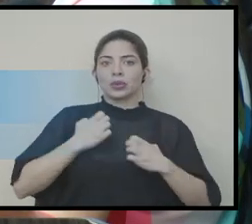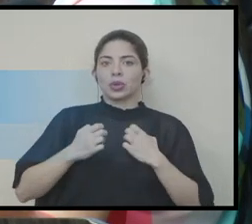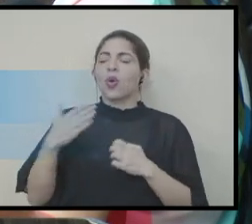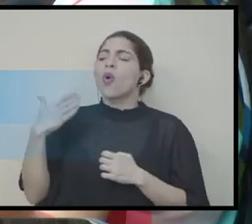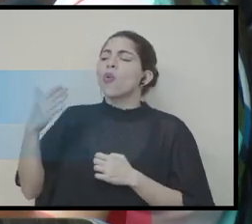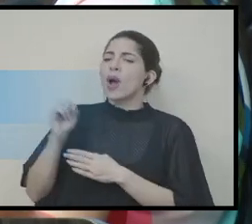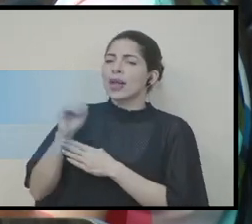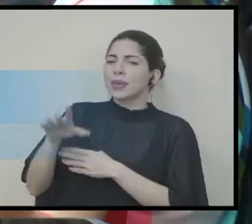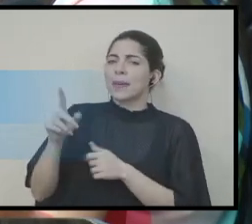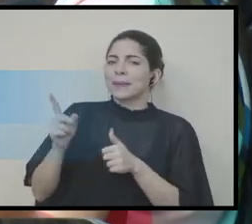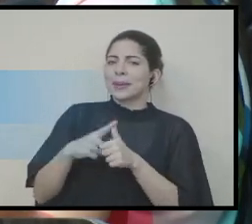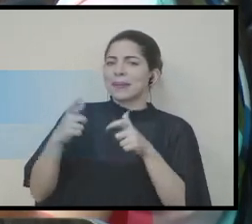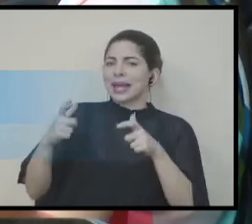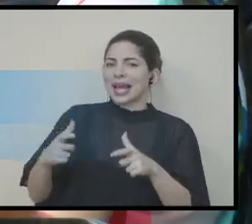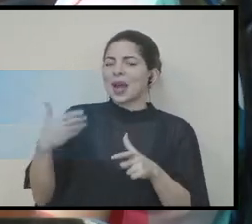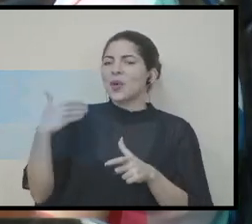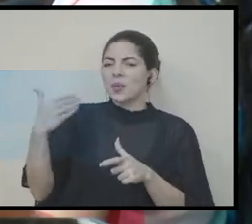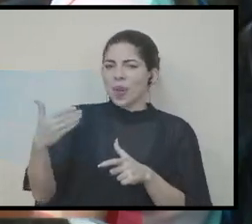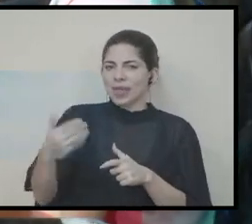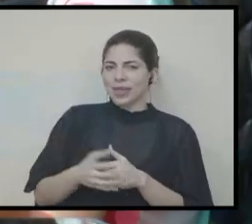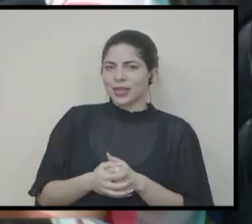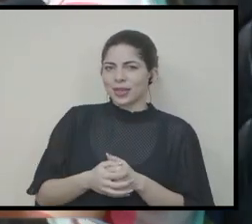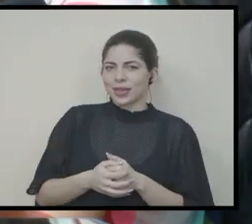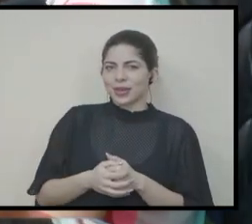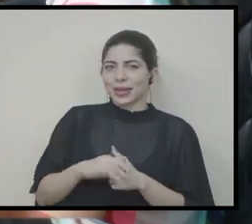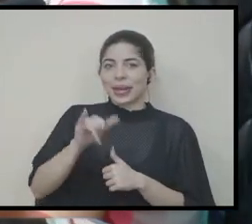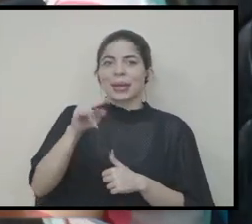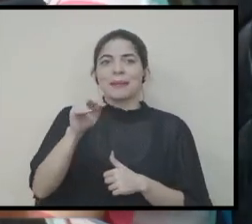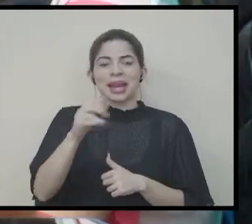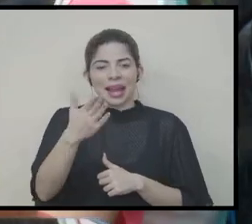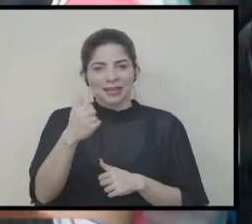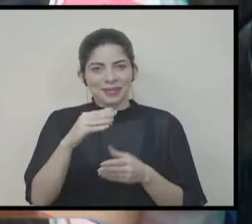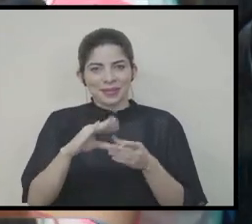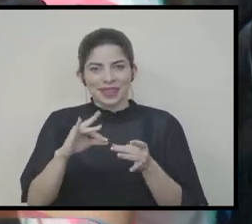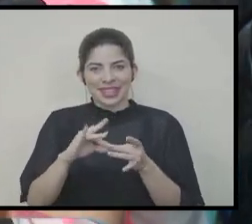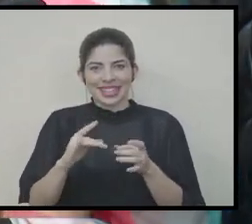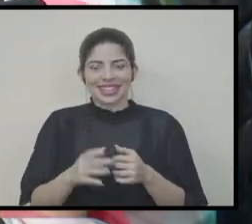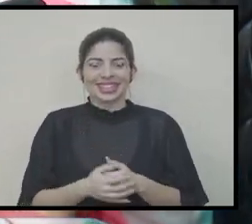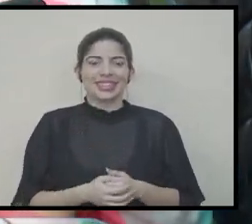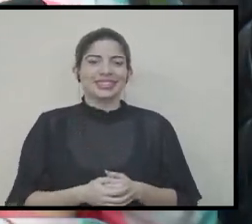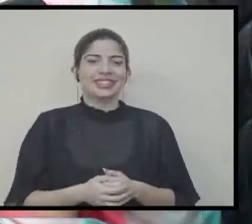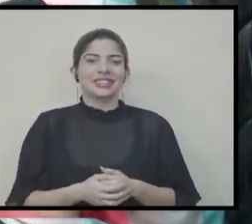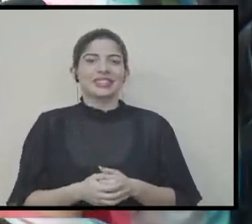esa entrega, ese primer queque? ¿Cuándo fue? Jimena.